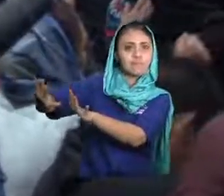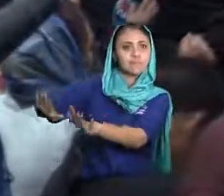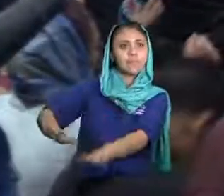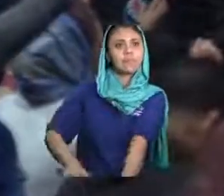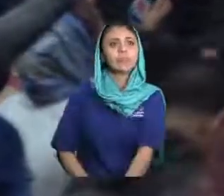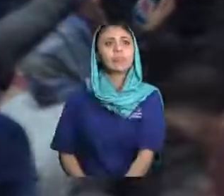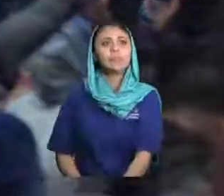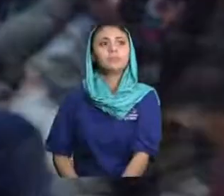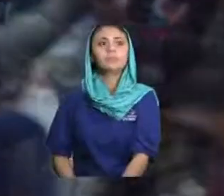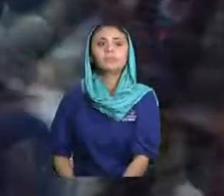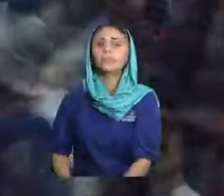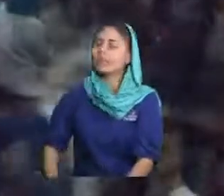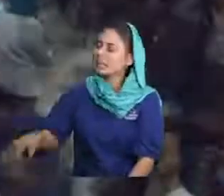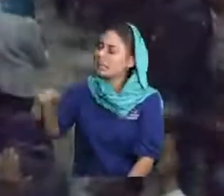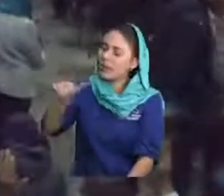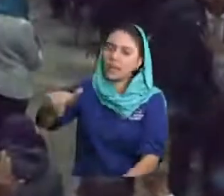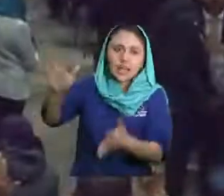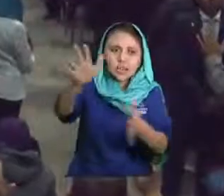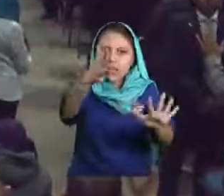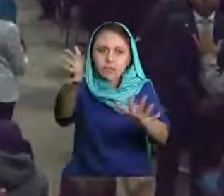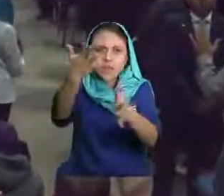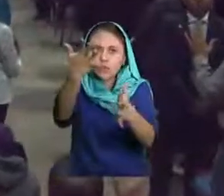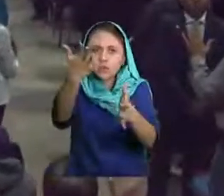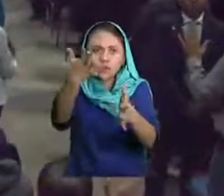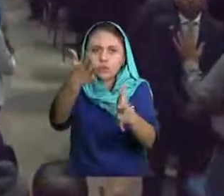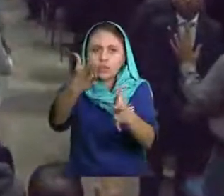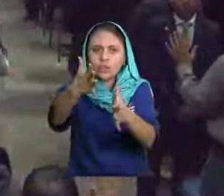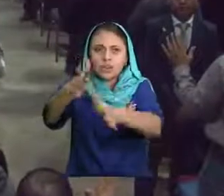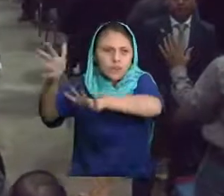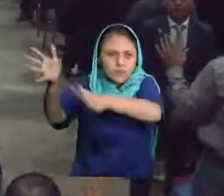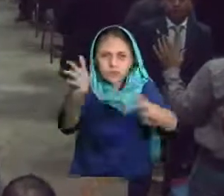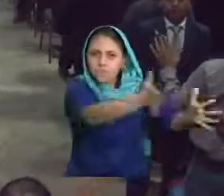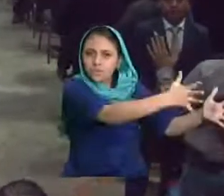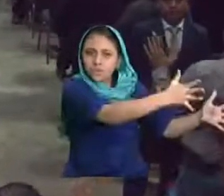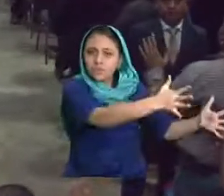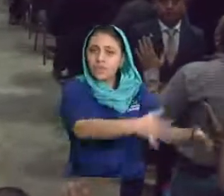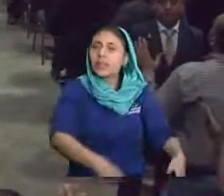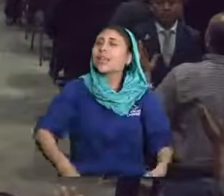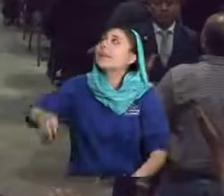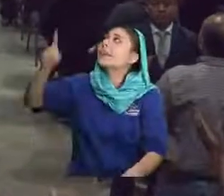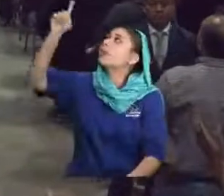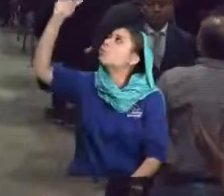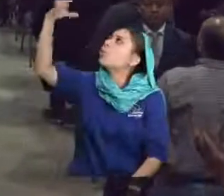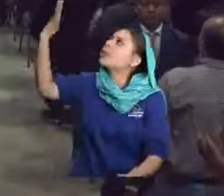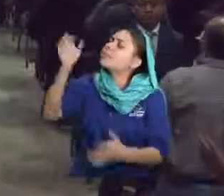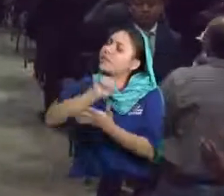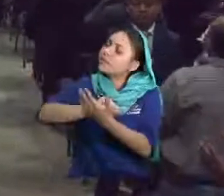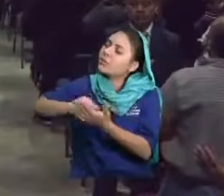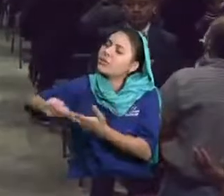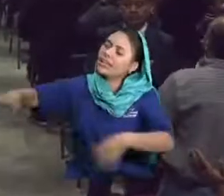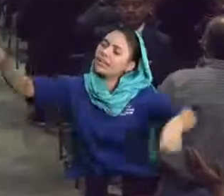Y así como el viento se lleva a las nubes, el viento de tu Espíritu Santo, el Ruaj,